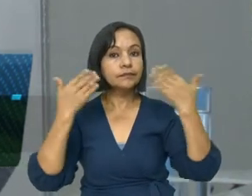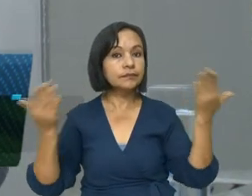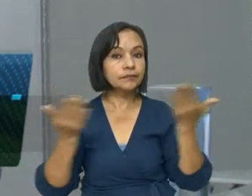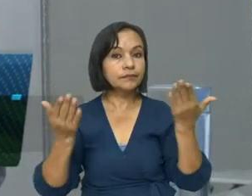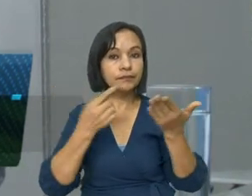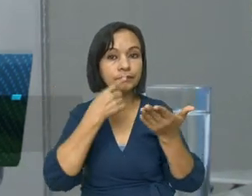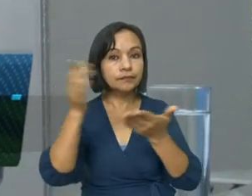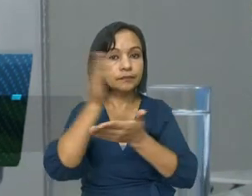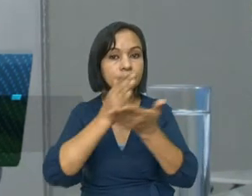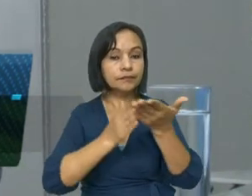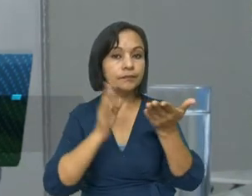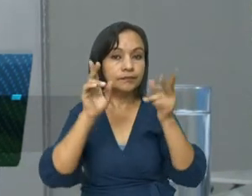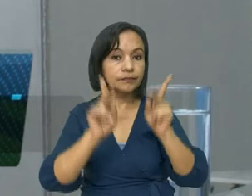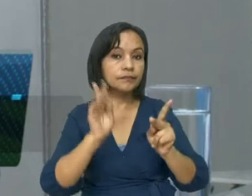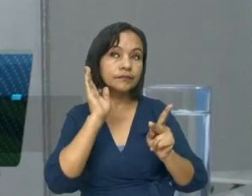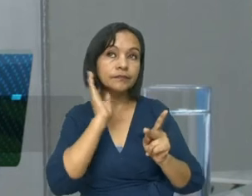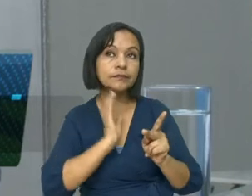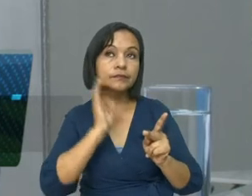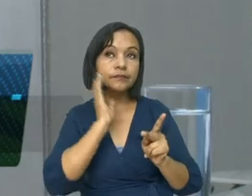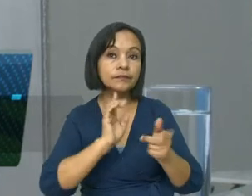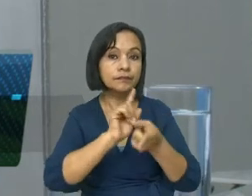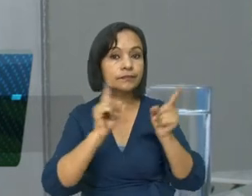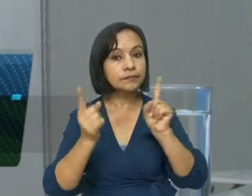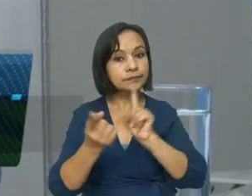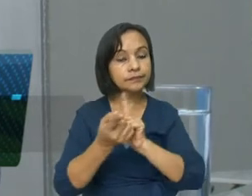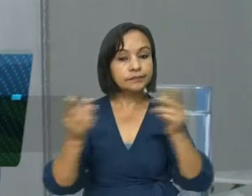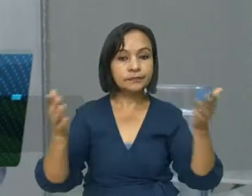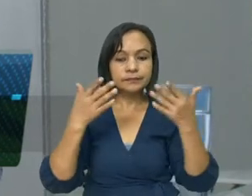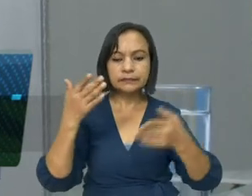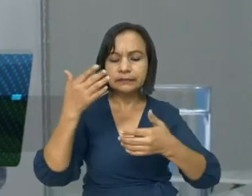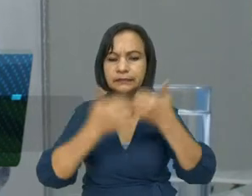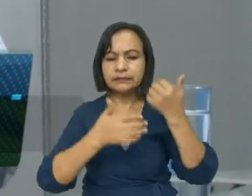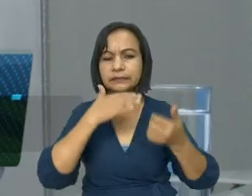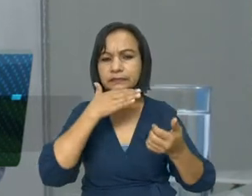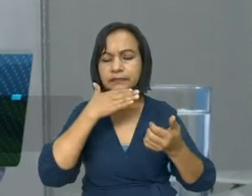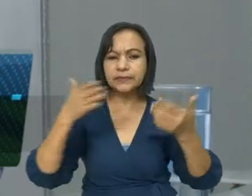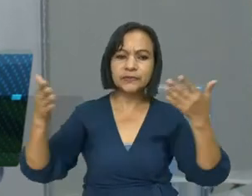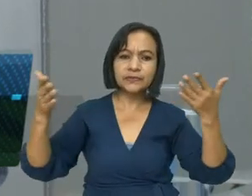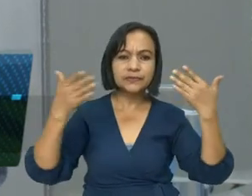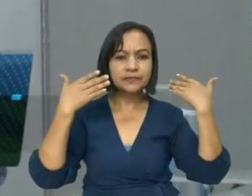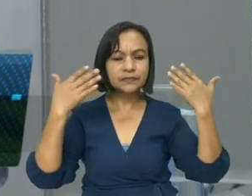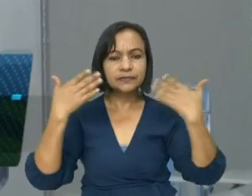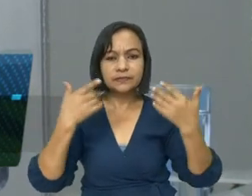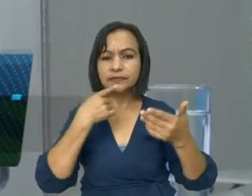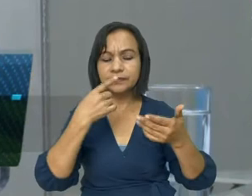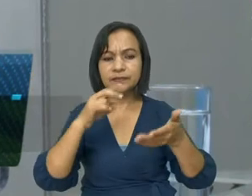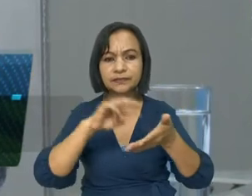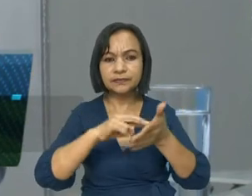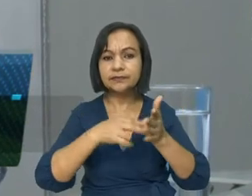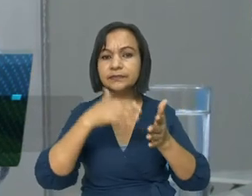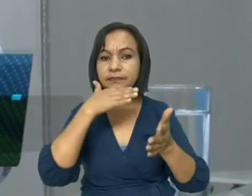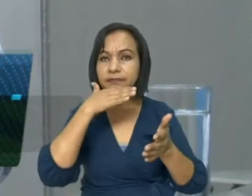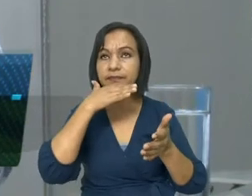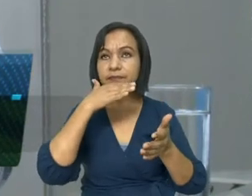dicen algunos expertos, ya no es el cambio climático, sino la crisis climática que tenemos, pues, porque ya es una cuestión complicada.